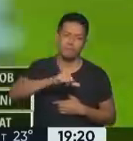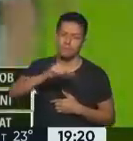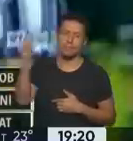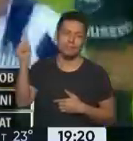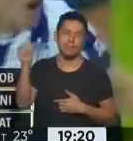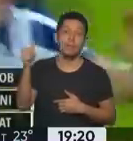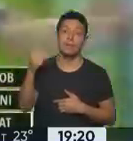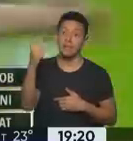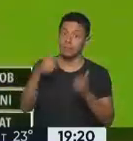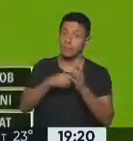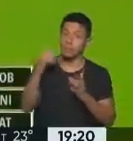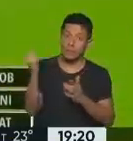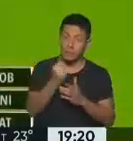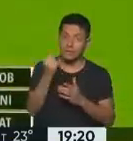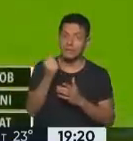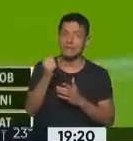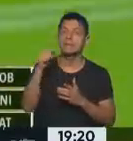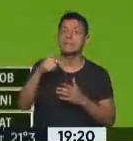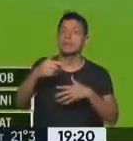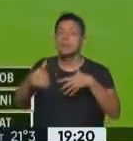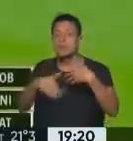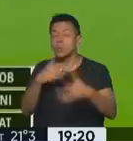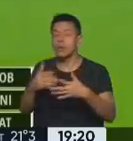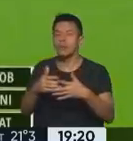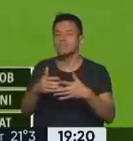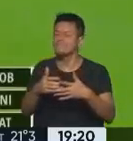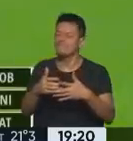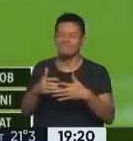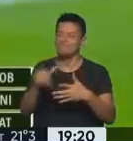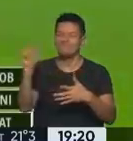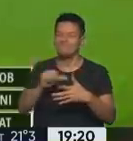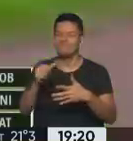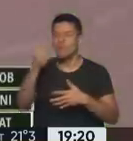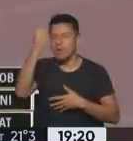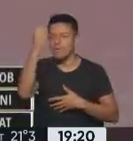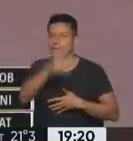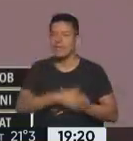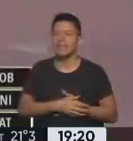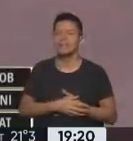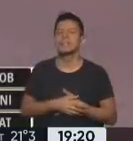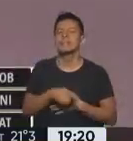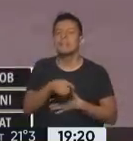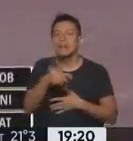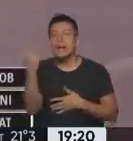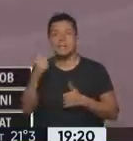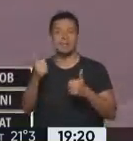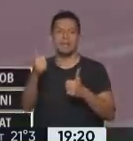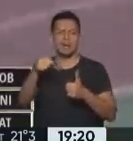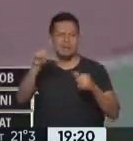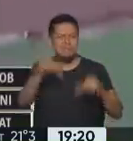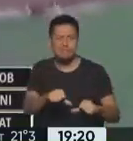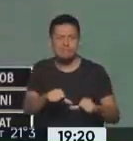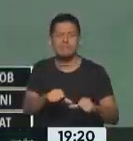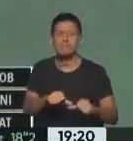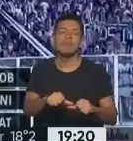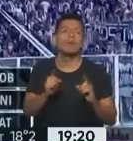son 3 puntos importantes en una campaña, la verdad, Daniel, para el olvido muy de, Talleres, mala de Talleres, que venía de ser animador del torneo pasado. Pero son puntos que suman para